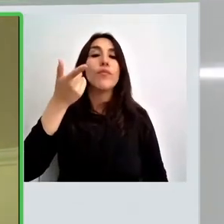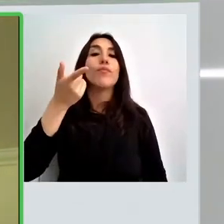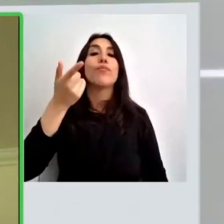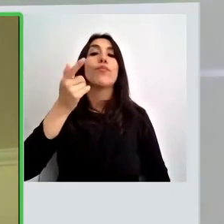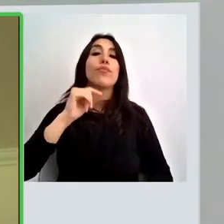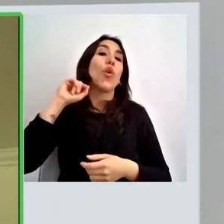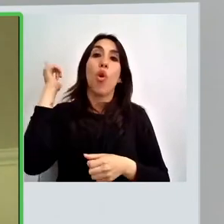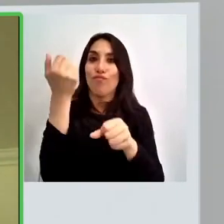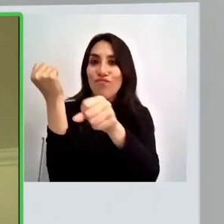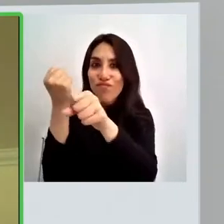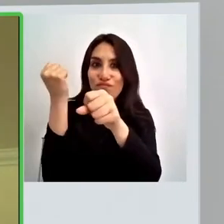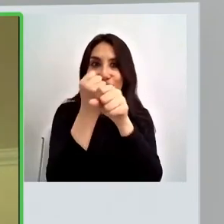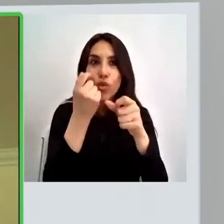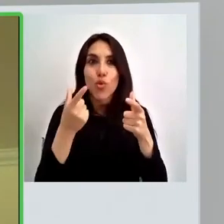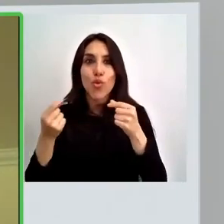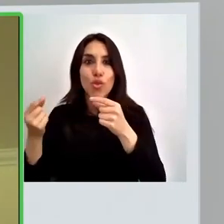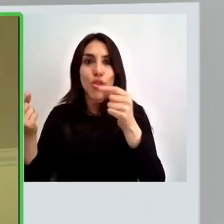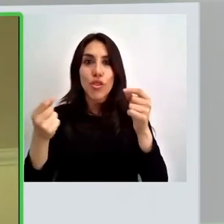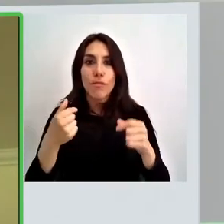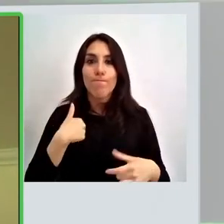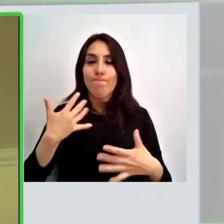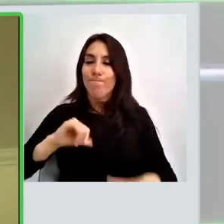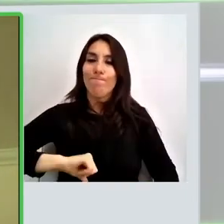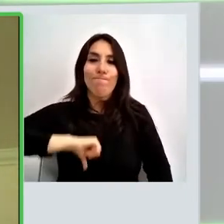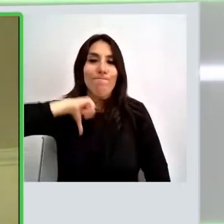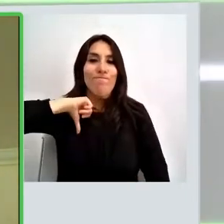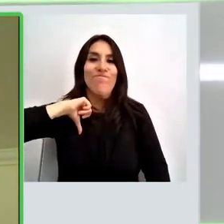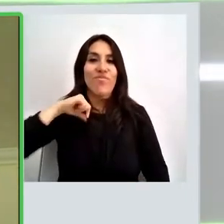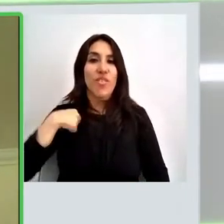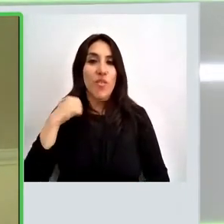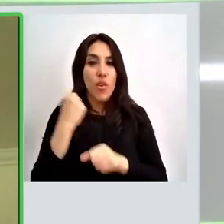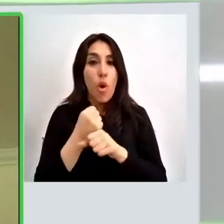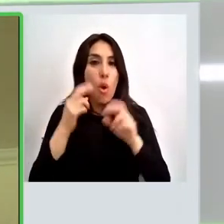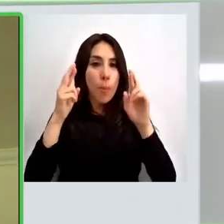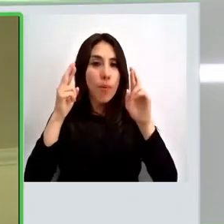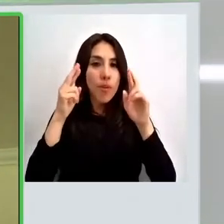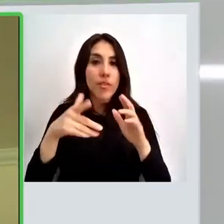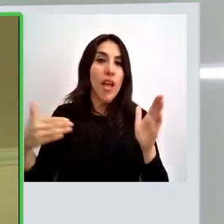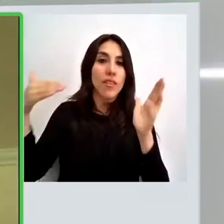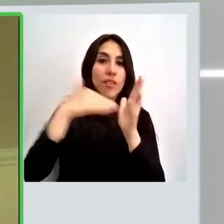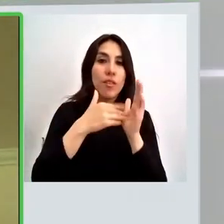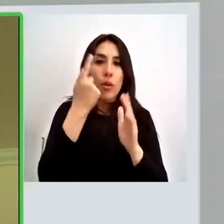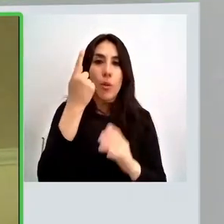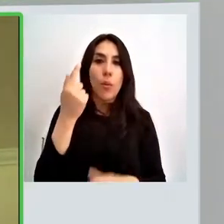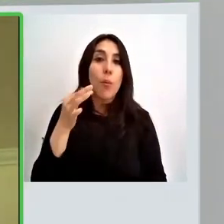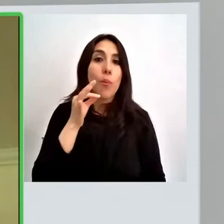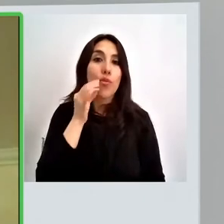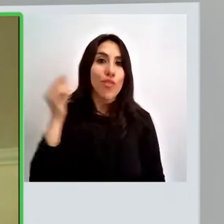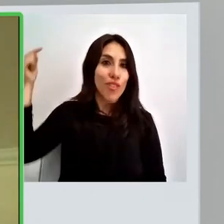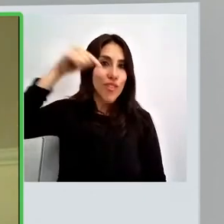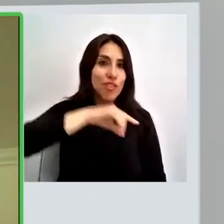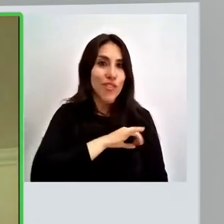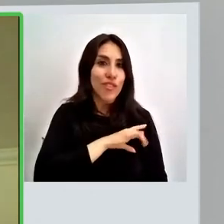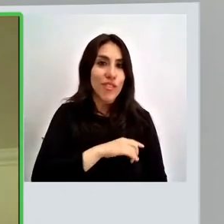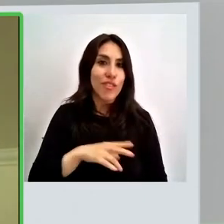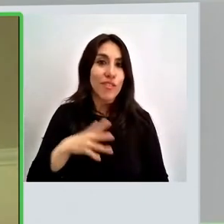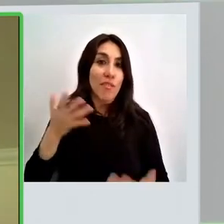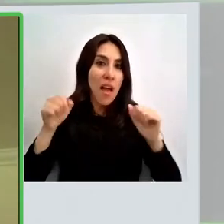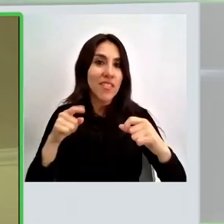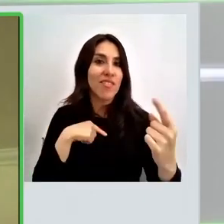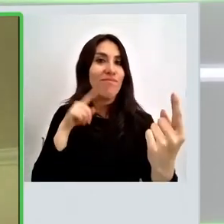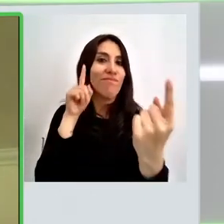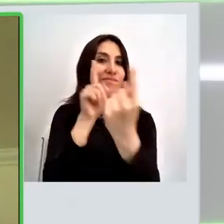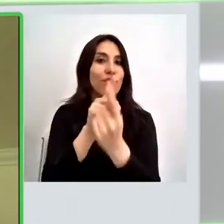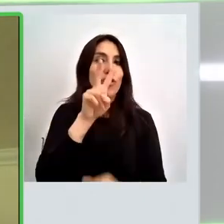lo que han hecho espero volver pronto a chile quizás nos podamos ver en el 2023 a lo mejor podríamos hacer nuestro